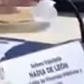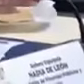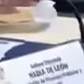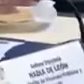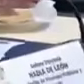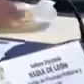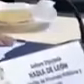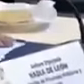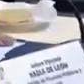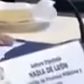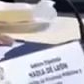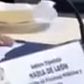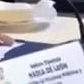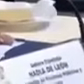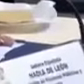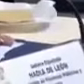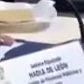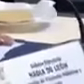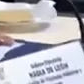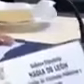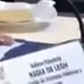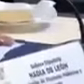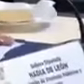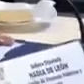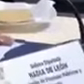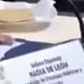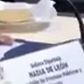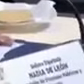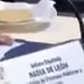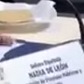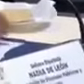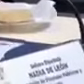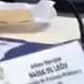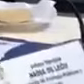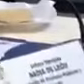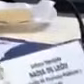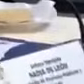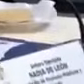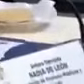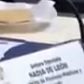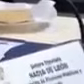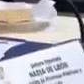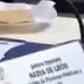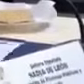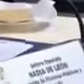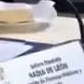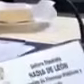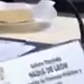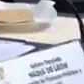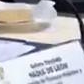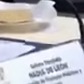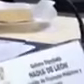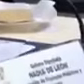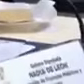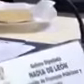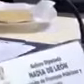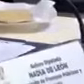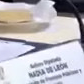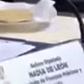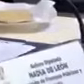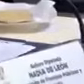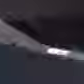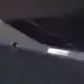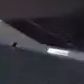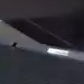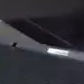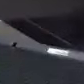evento y hasta ahorita las acaban de aprobar. Entonces, la verdad, señor ministro, creo yo